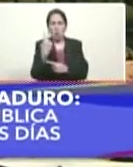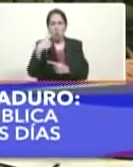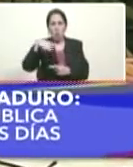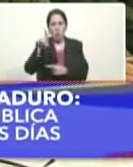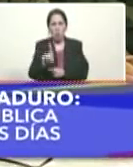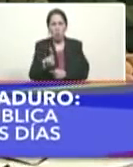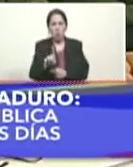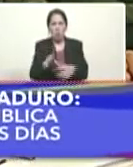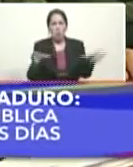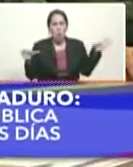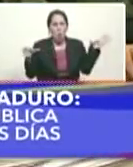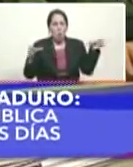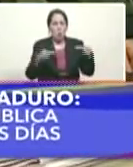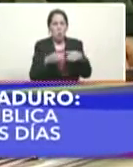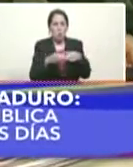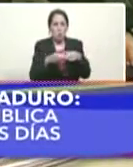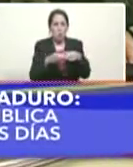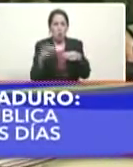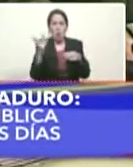cívico-militar